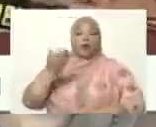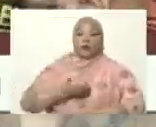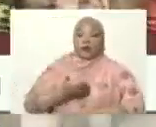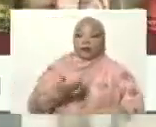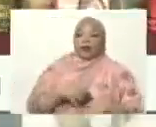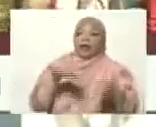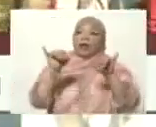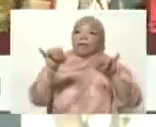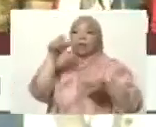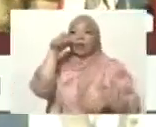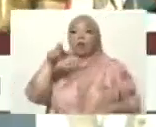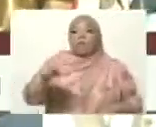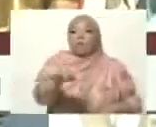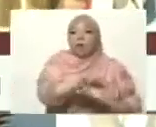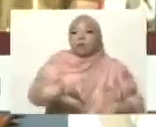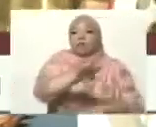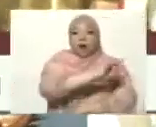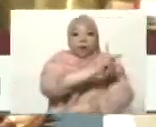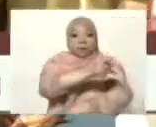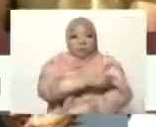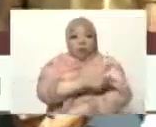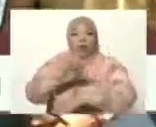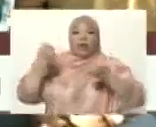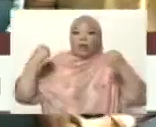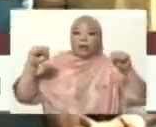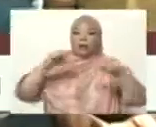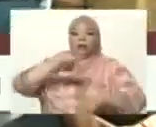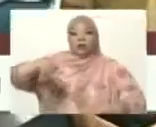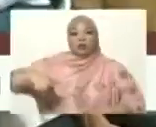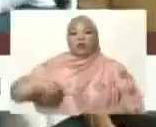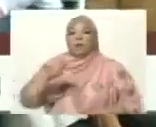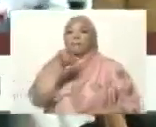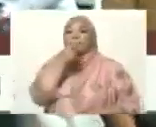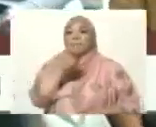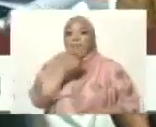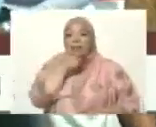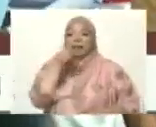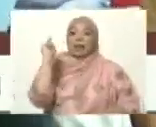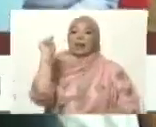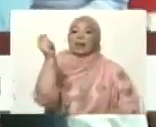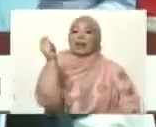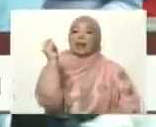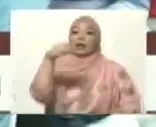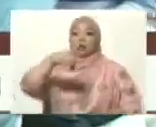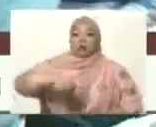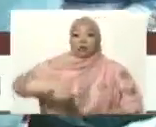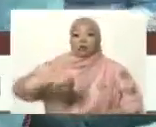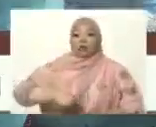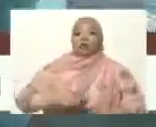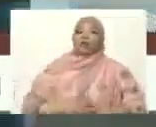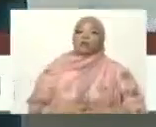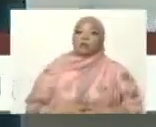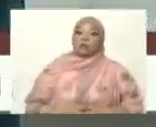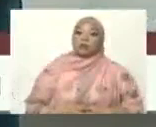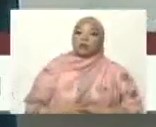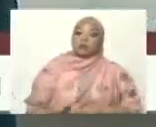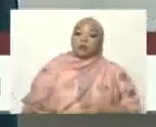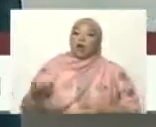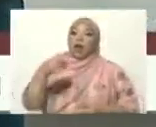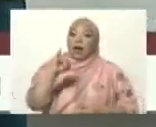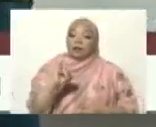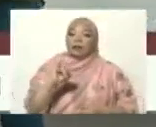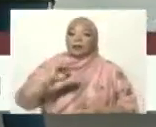popular activado y el pueblo activado pues en esta hermosa tarea que en el día de hoy estamos pues instalando